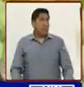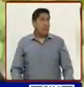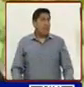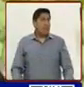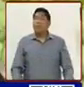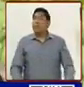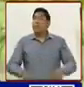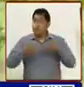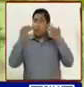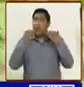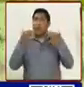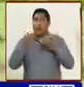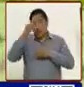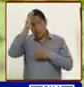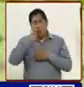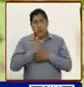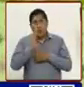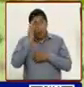Gracias a Dios no causó